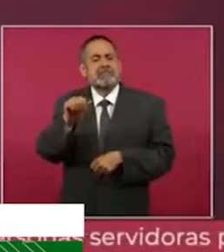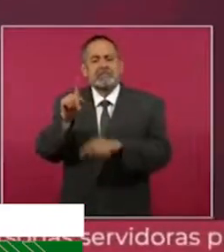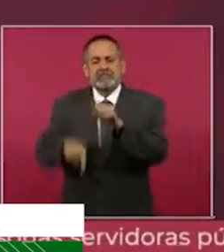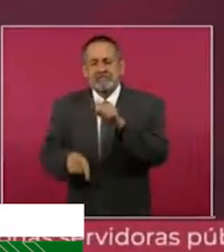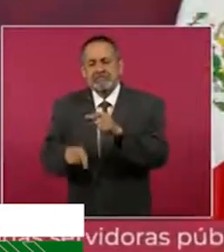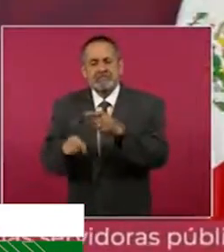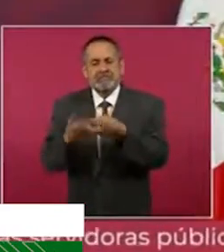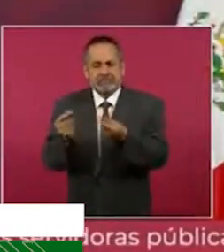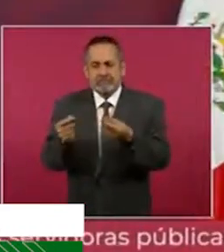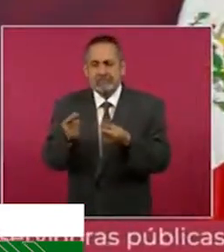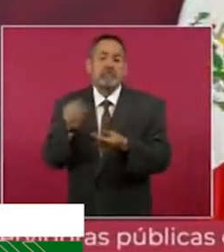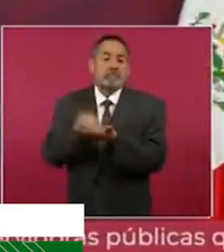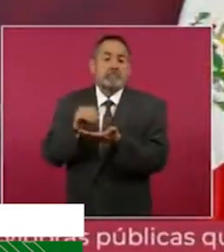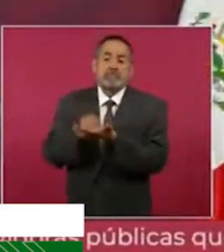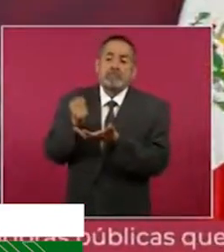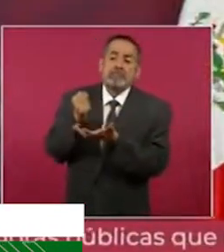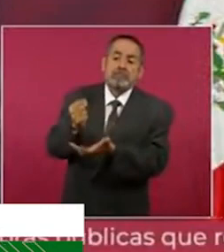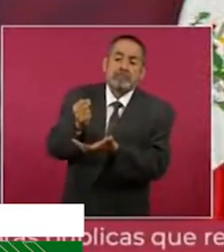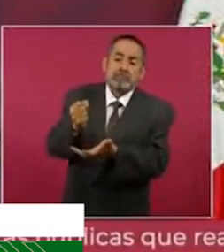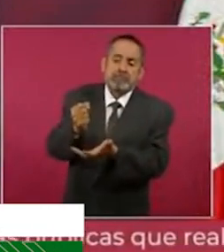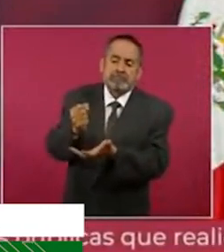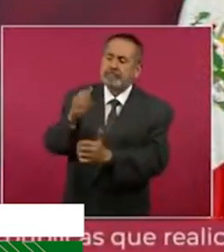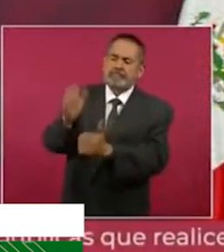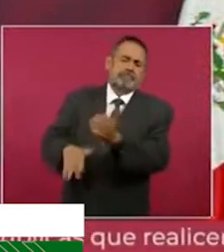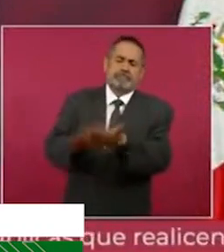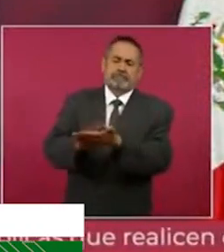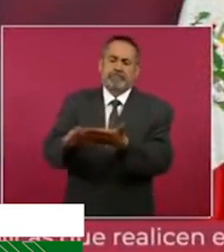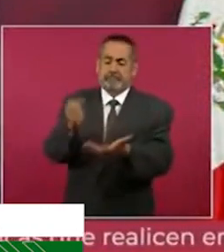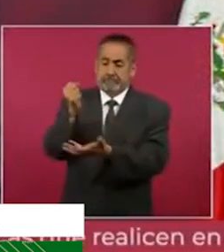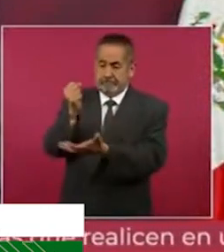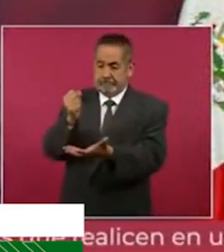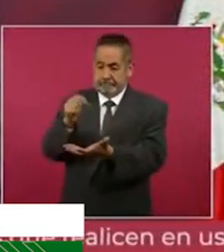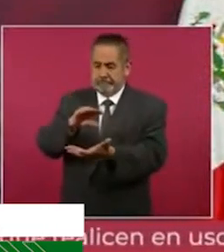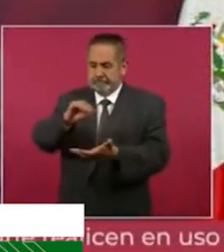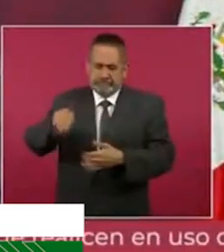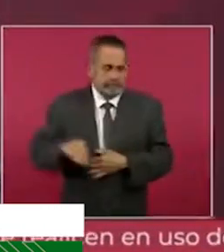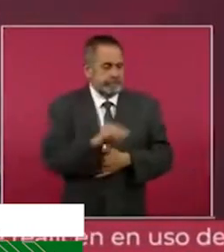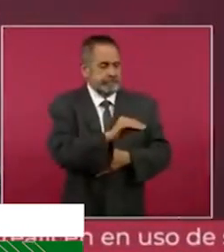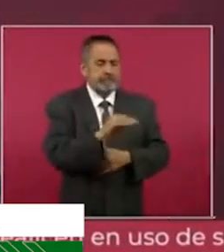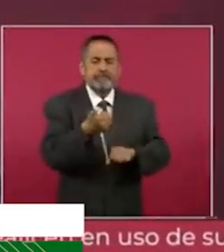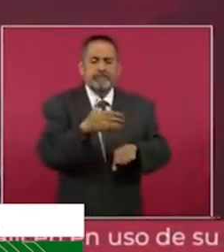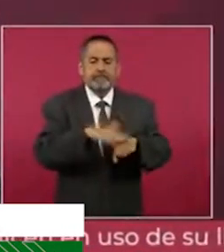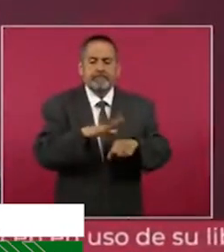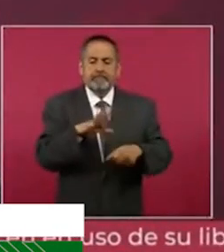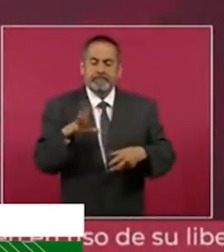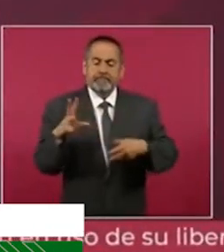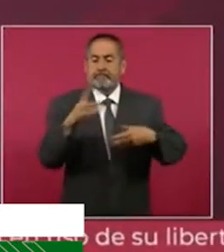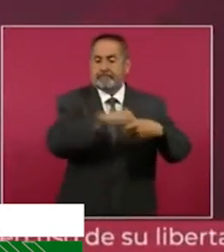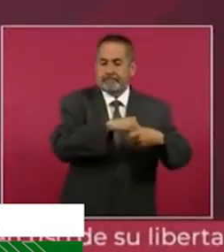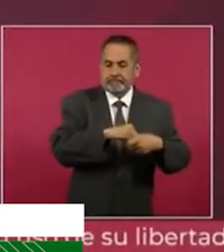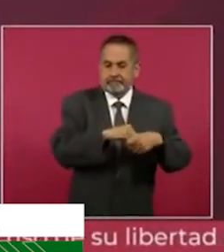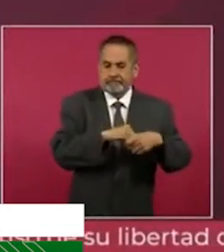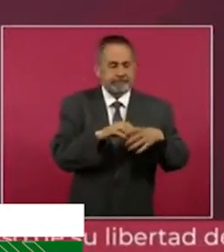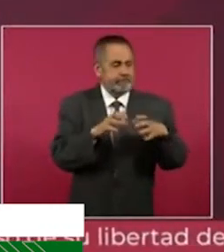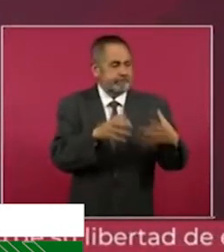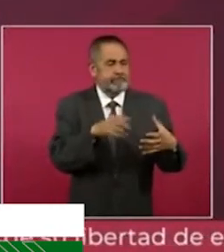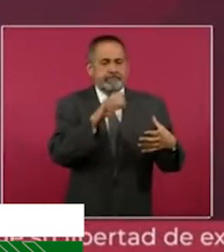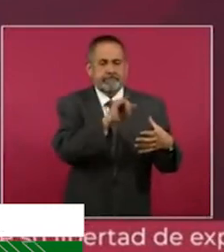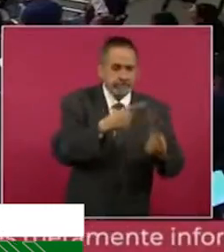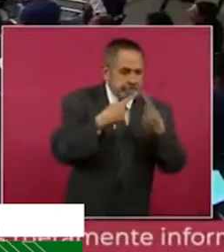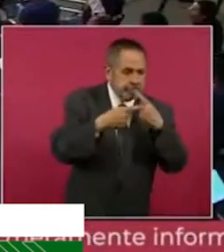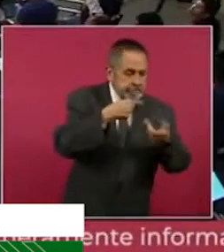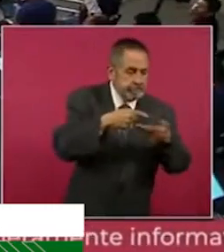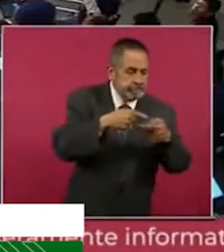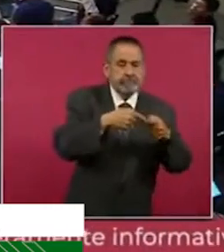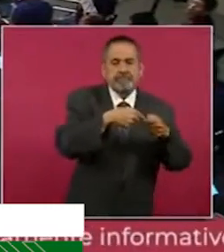reformas para la desaparición del Insabi, pues dijo que con esto se garantiza la universalidad y gratuidad de la atención médica a todos los